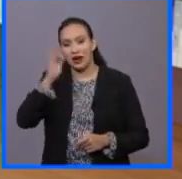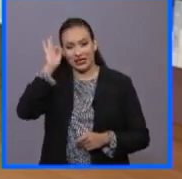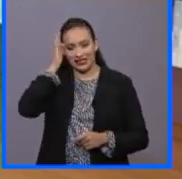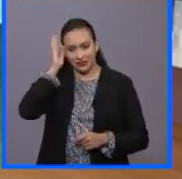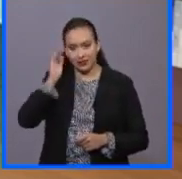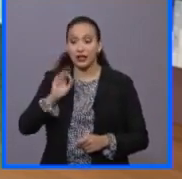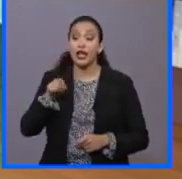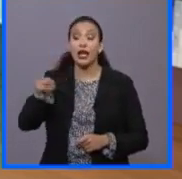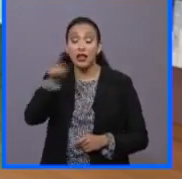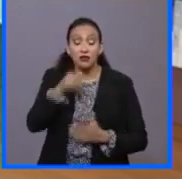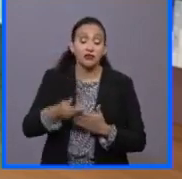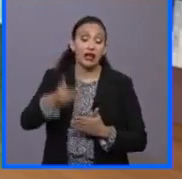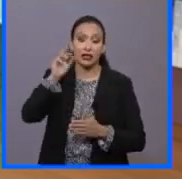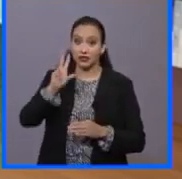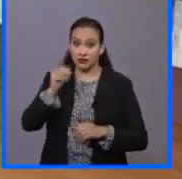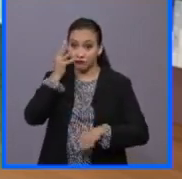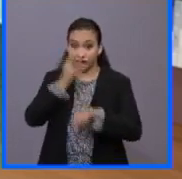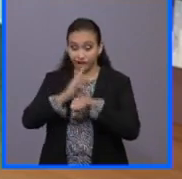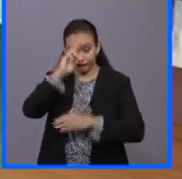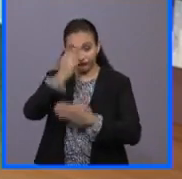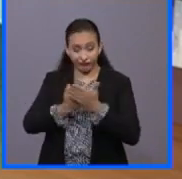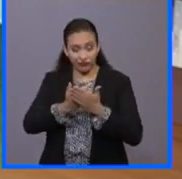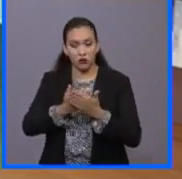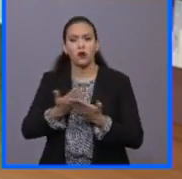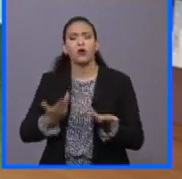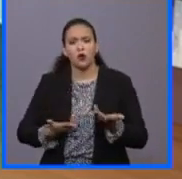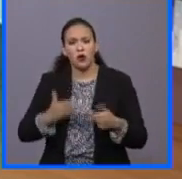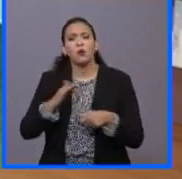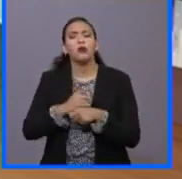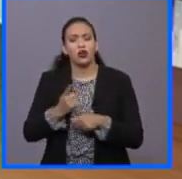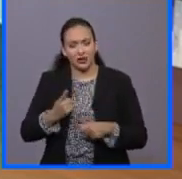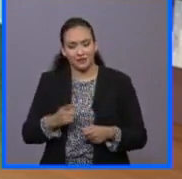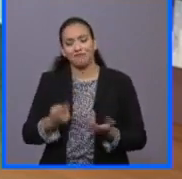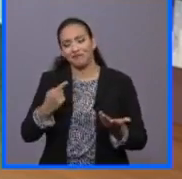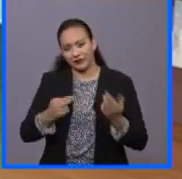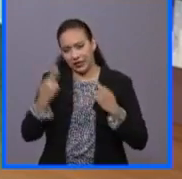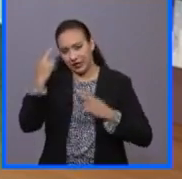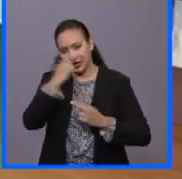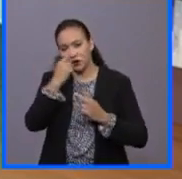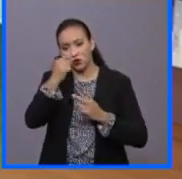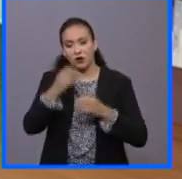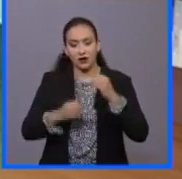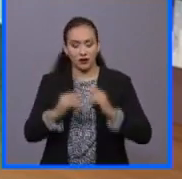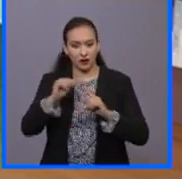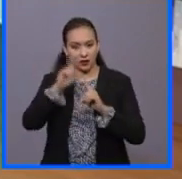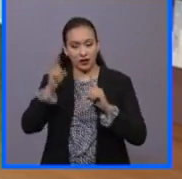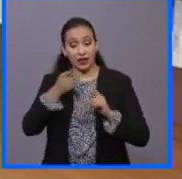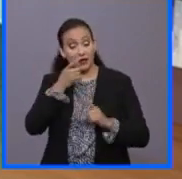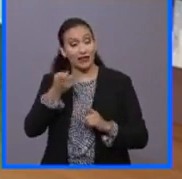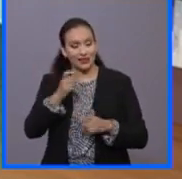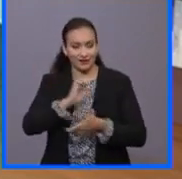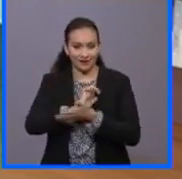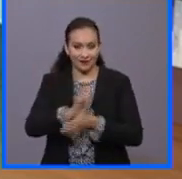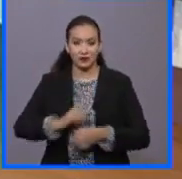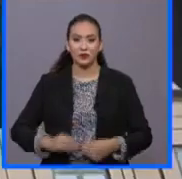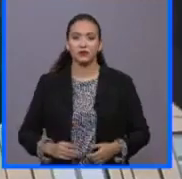sido condenado por delito doloso. Esto de acuerdo con un criterio publicado por la Suprema Corte de Justicia.